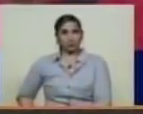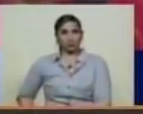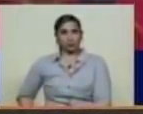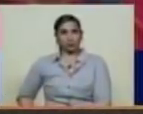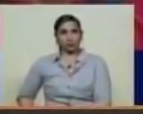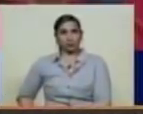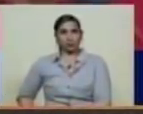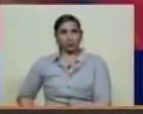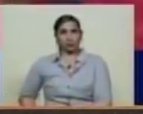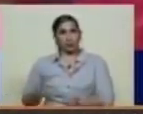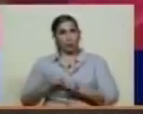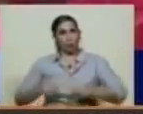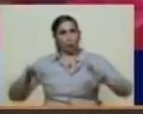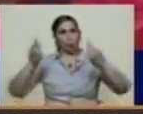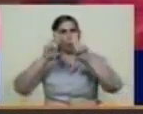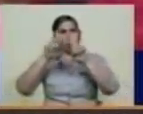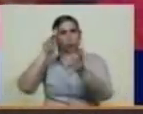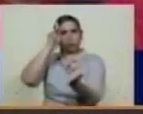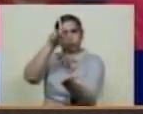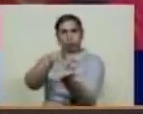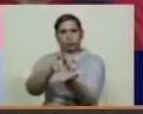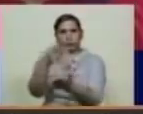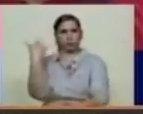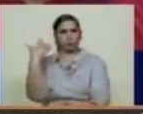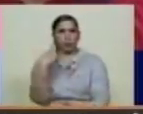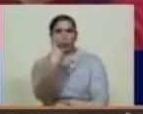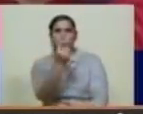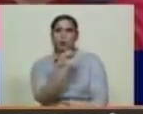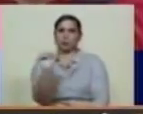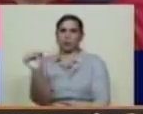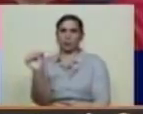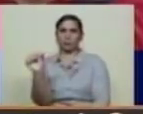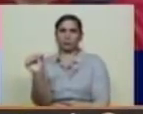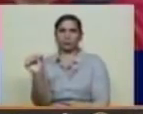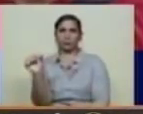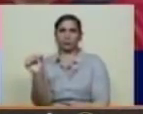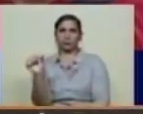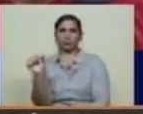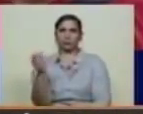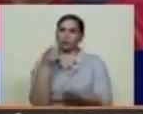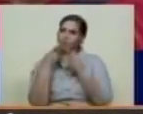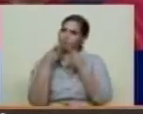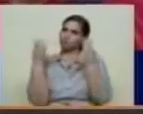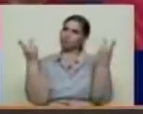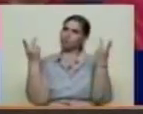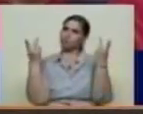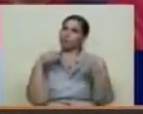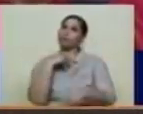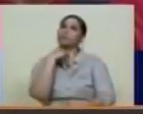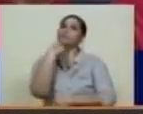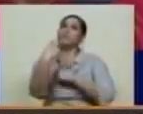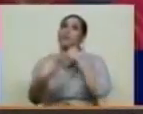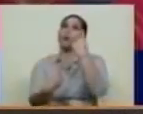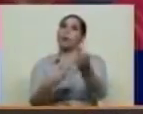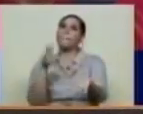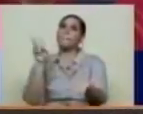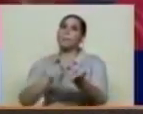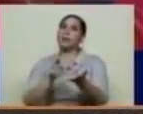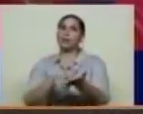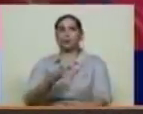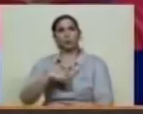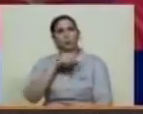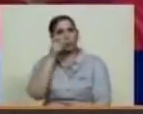estuvo en la ONU hace apenas una semana a llevar la voz de la verdad de nuestro